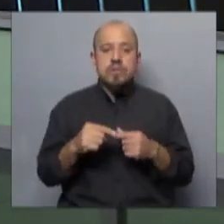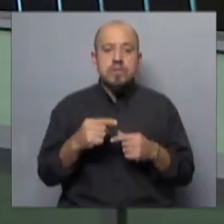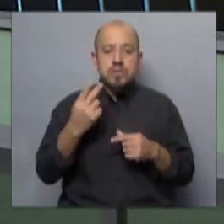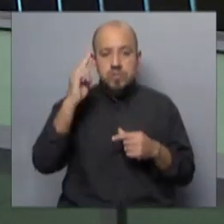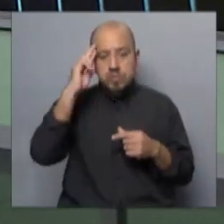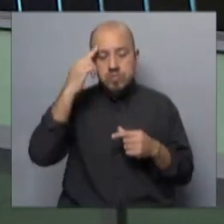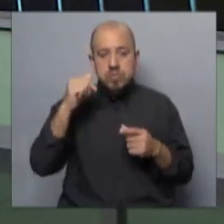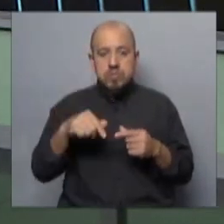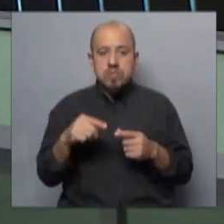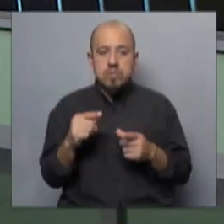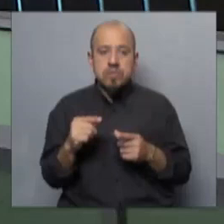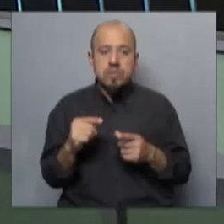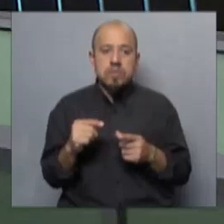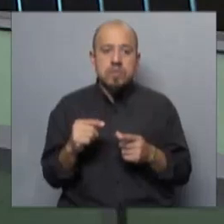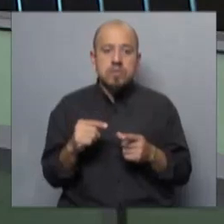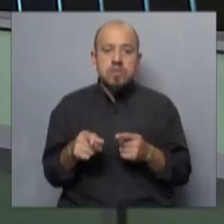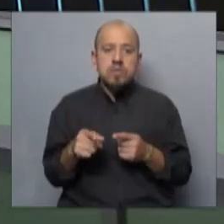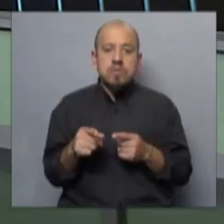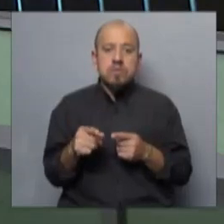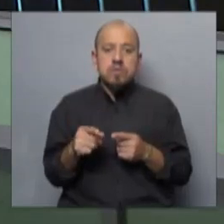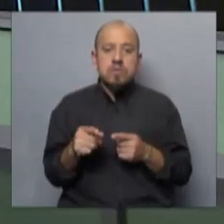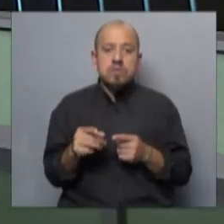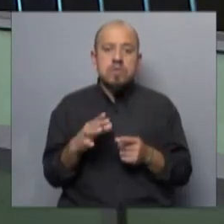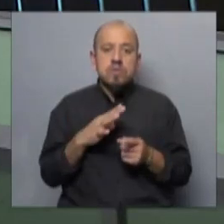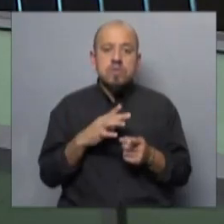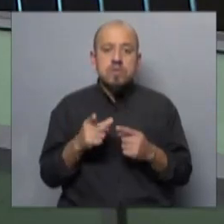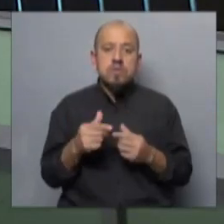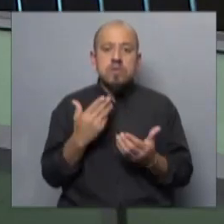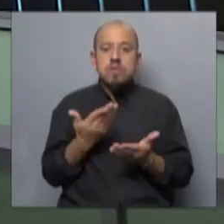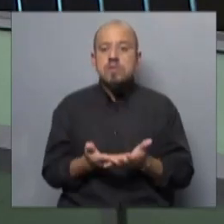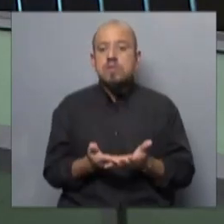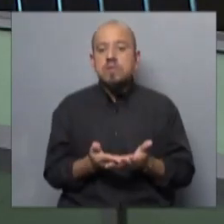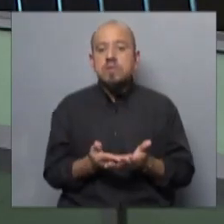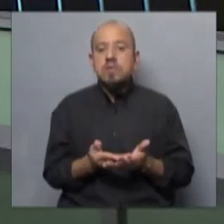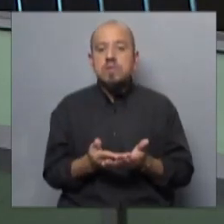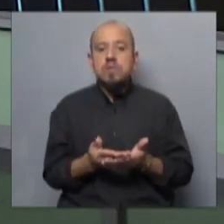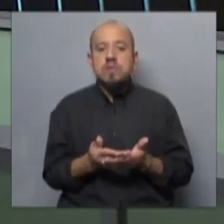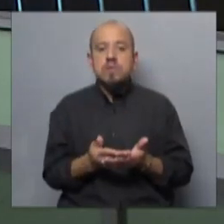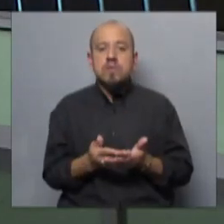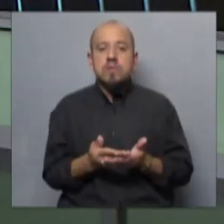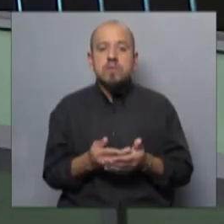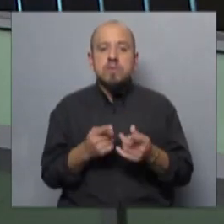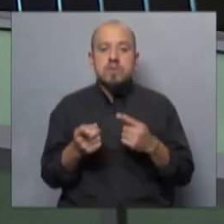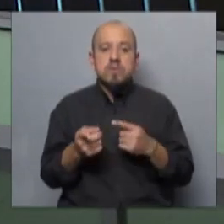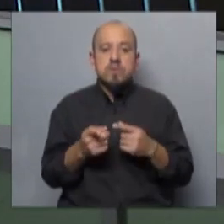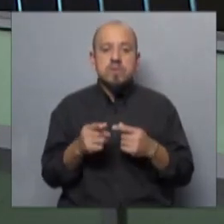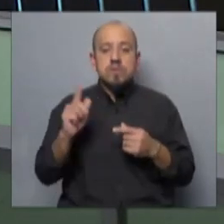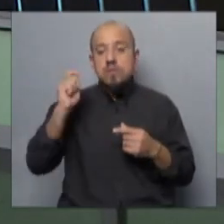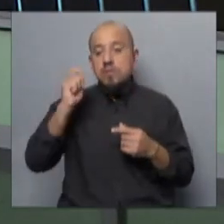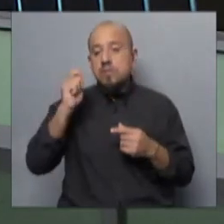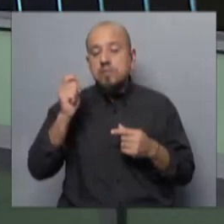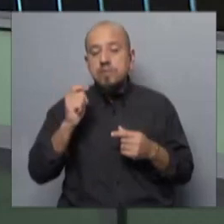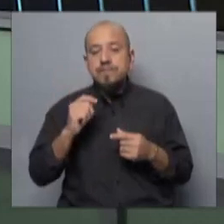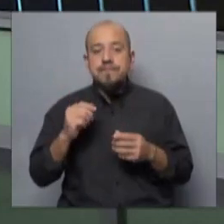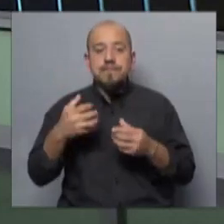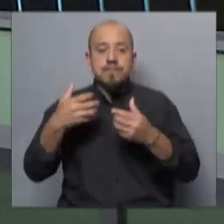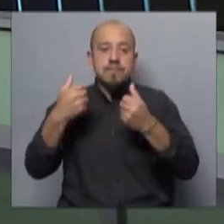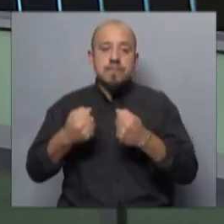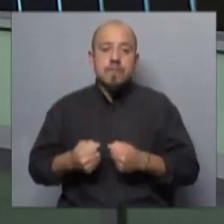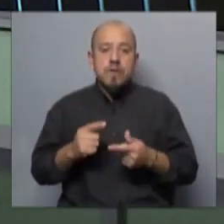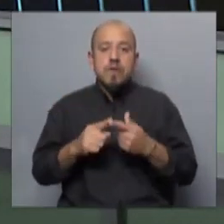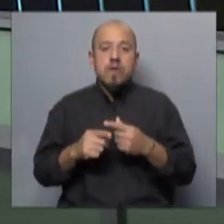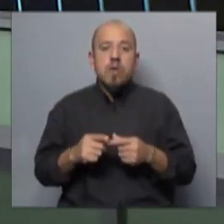país no o sea no se ha logrado aunque a varios autores han propuesto que se cree la que se decrete la emergencia cancelar ya no se quedó pero igual